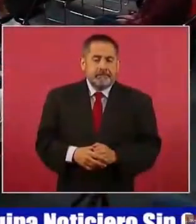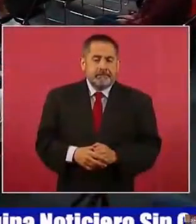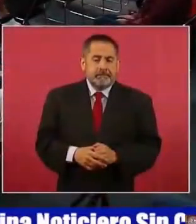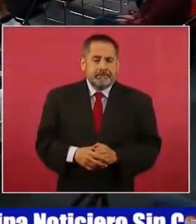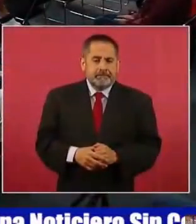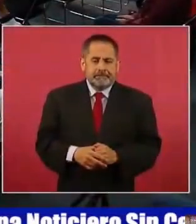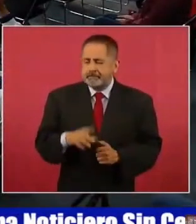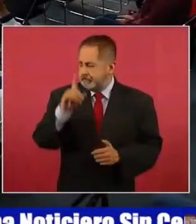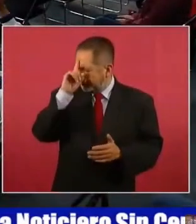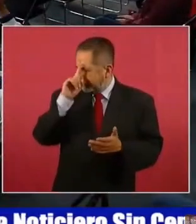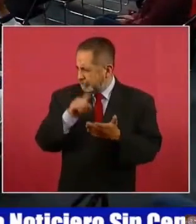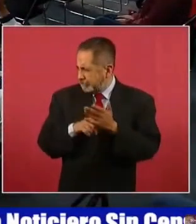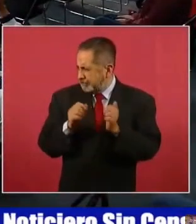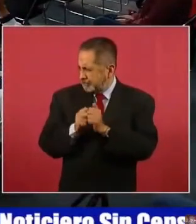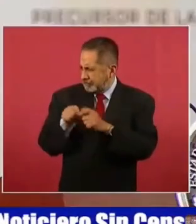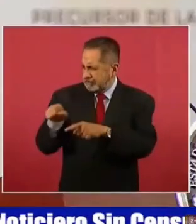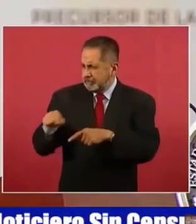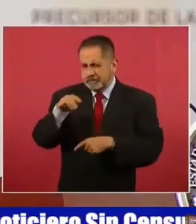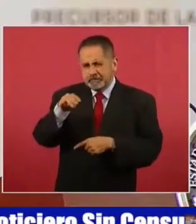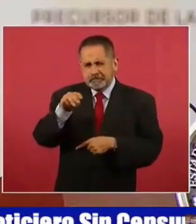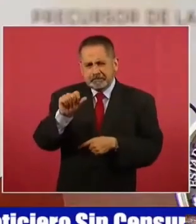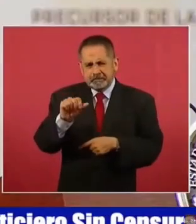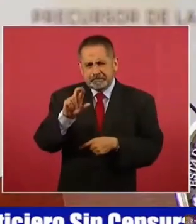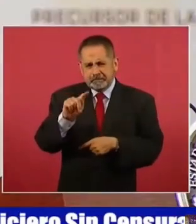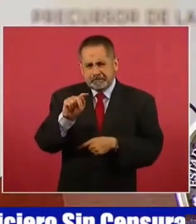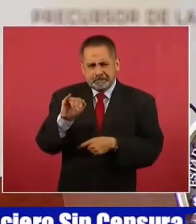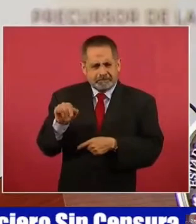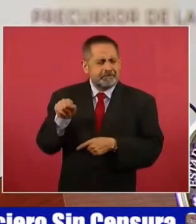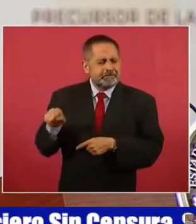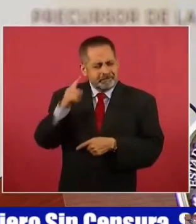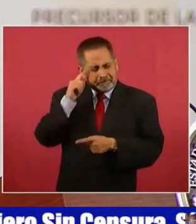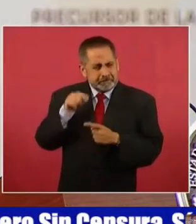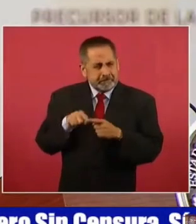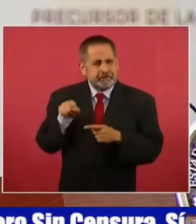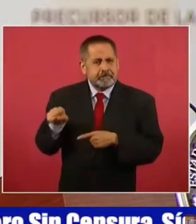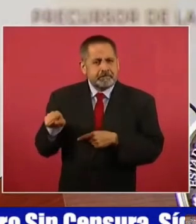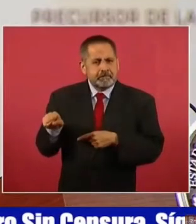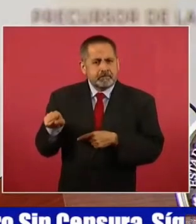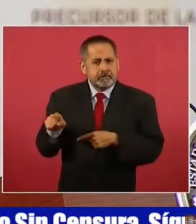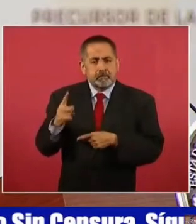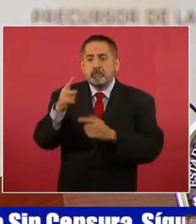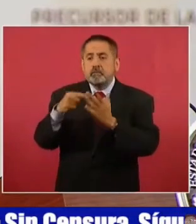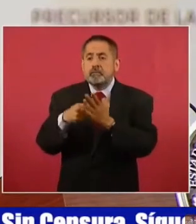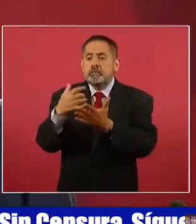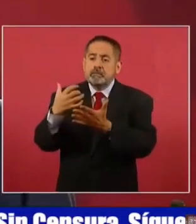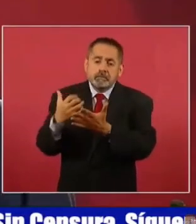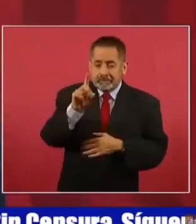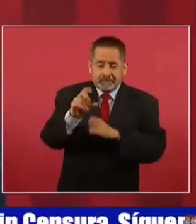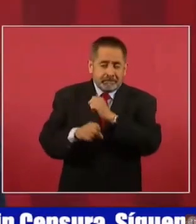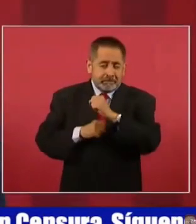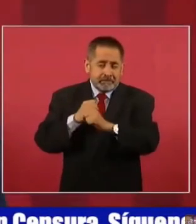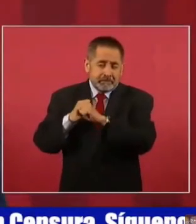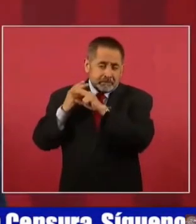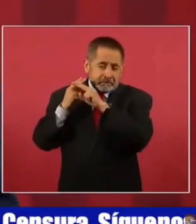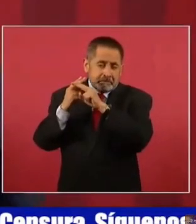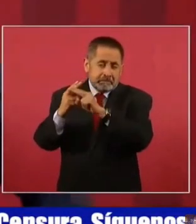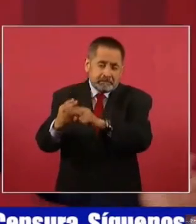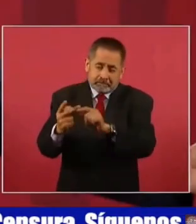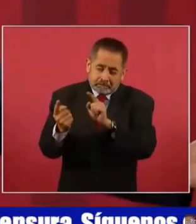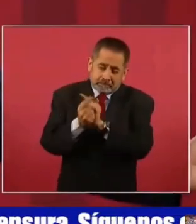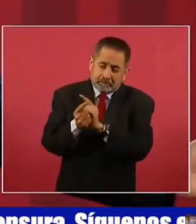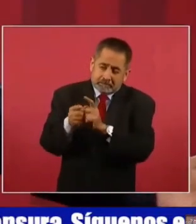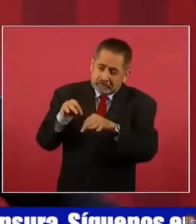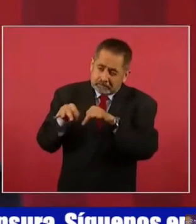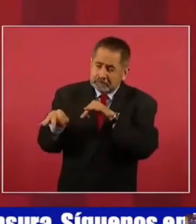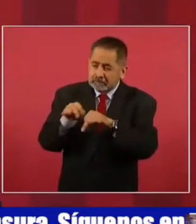país y pensar en términos de transformación implica pensar en los tiempos de manera distinta. Va a